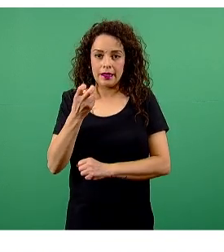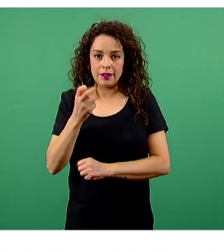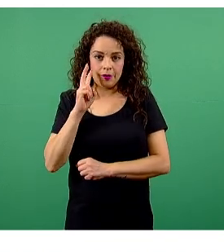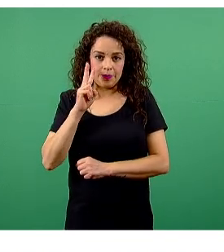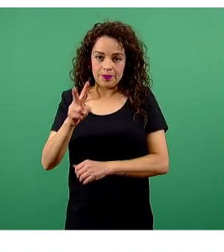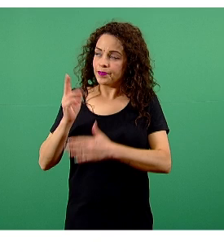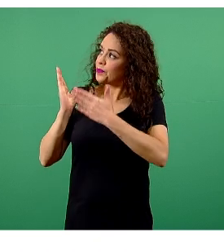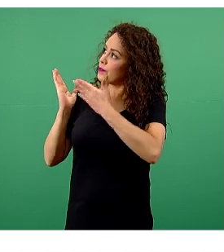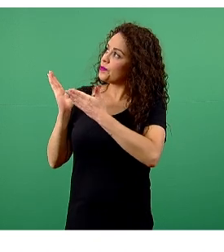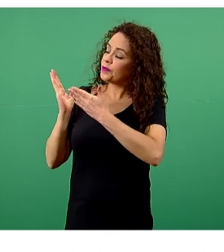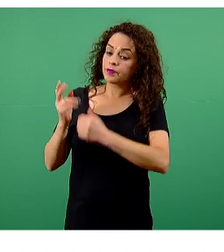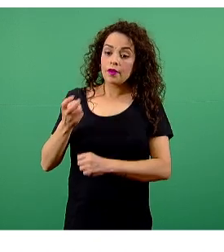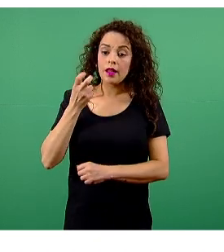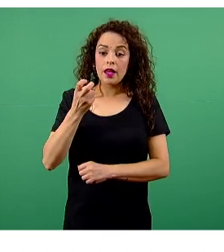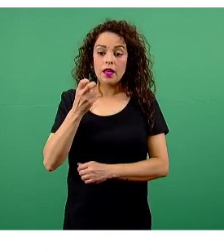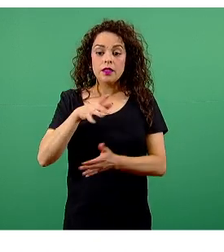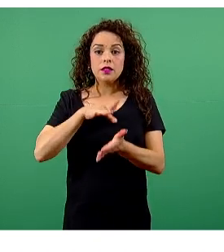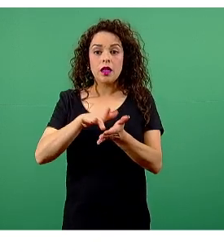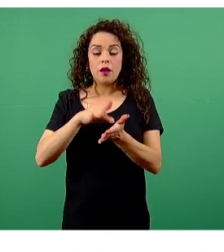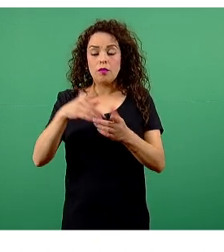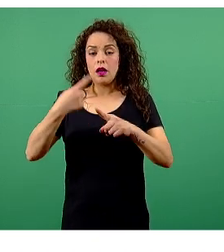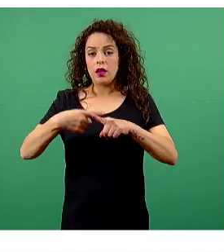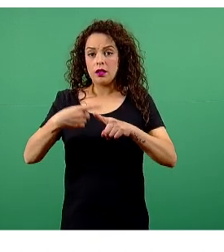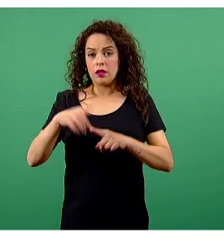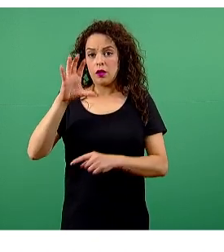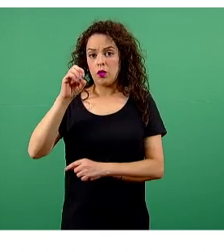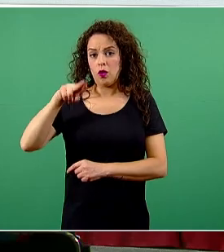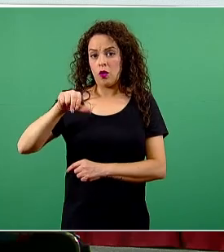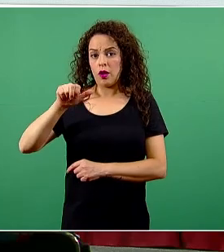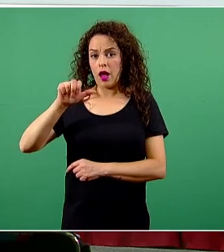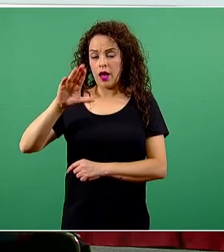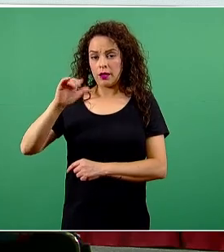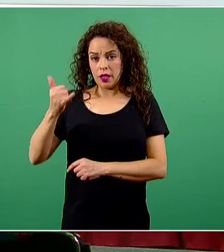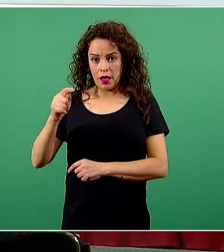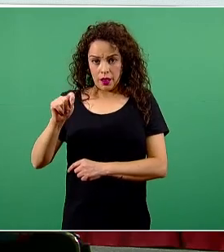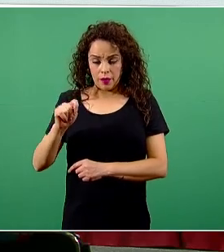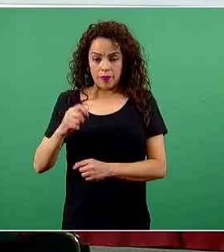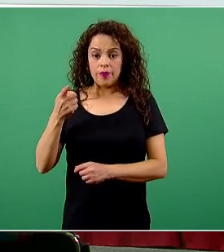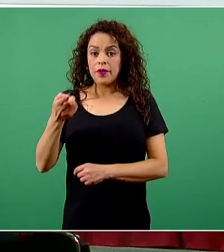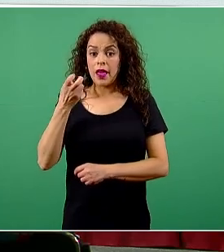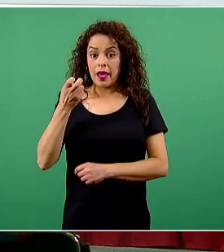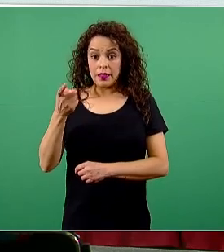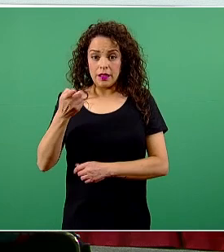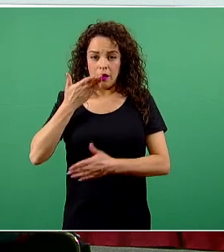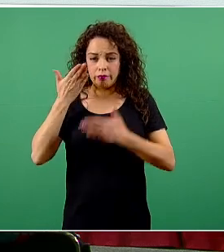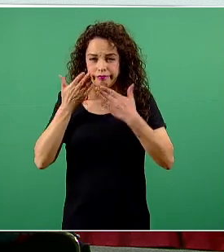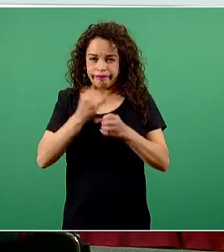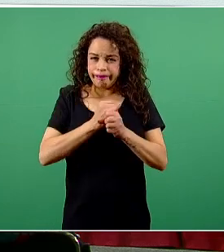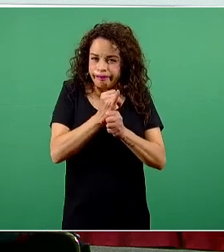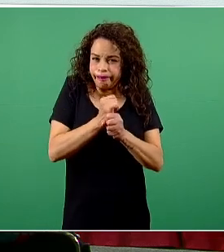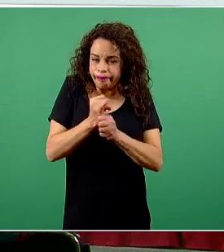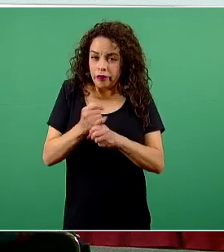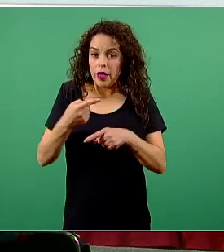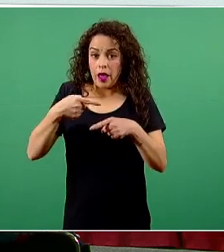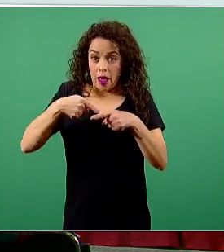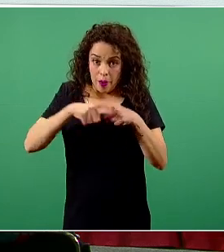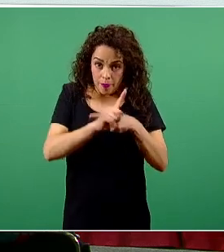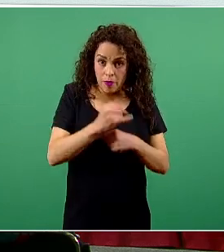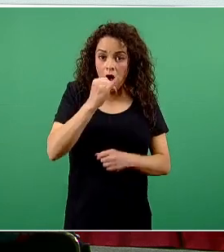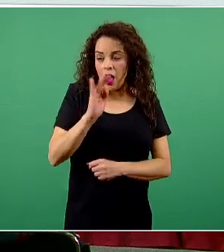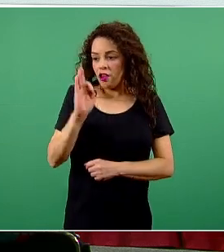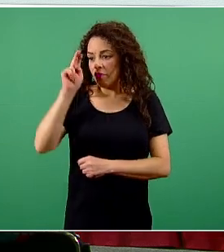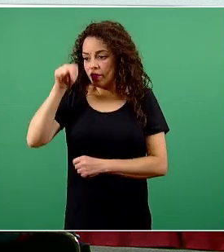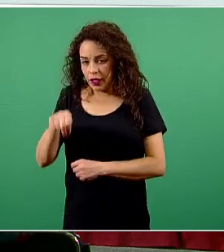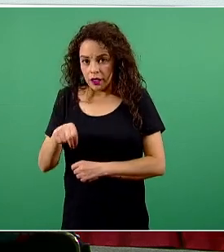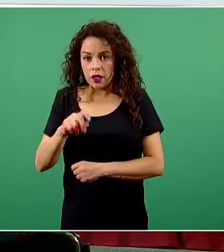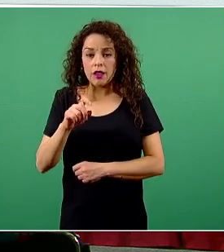fue un proyecto apoyado por el CONACYT, los proyectos de investigación tienen una fecha de inicio y término. La fecha